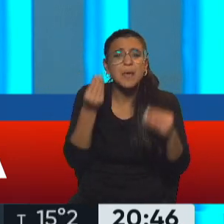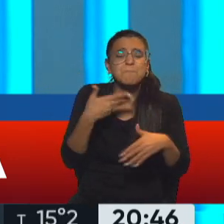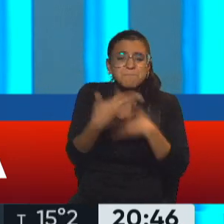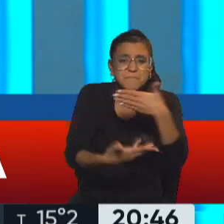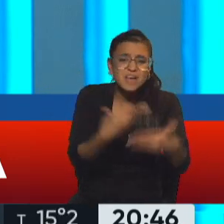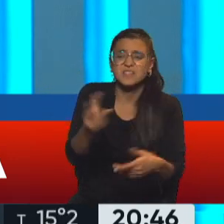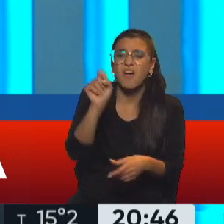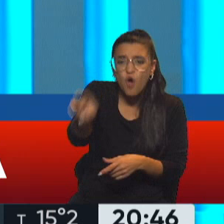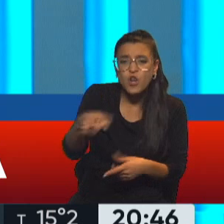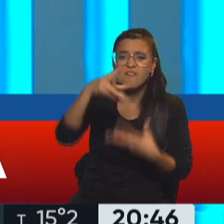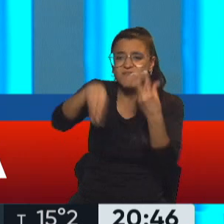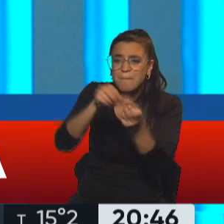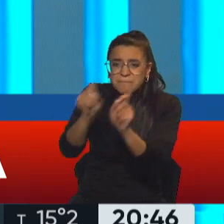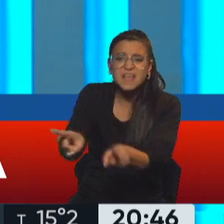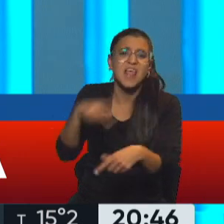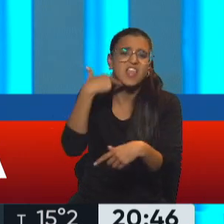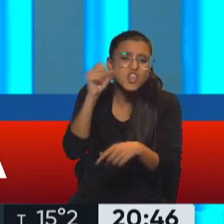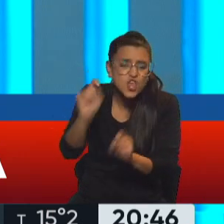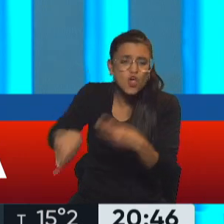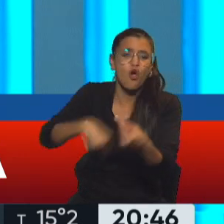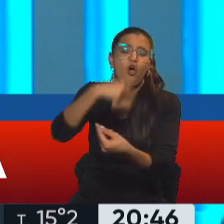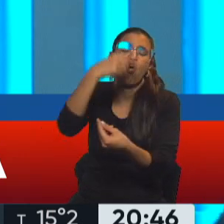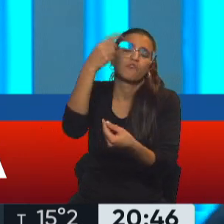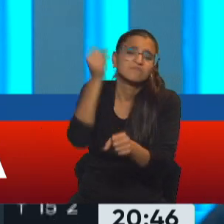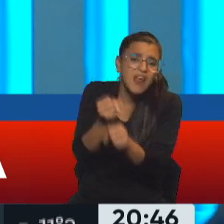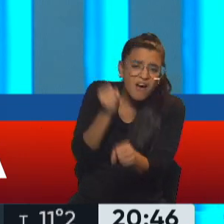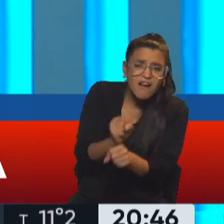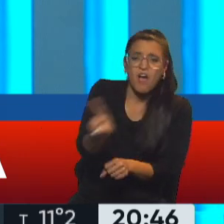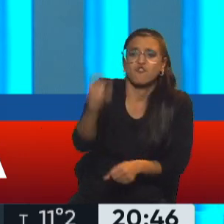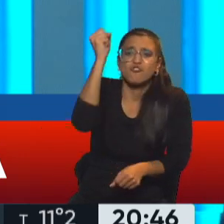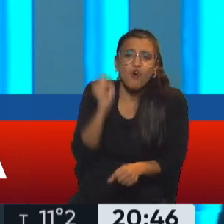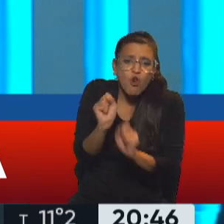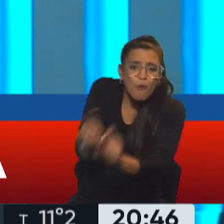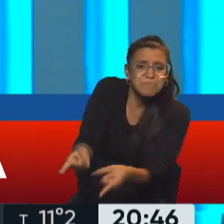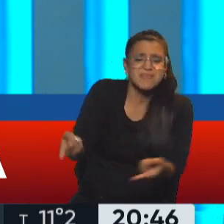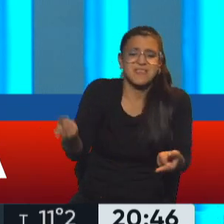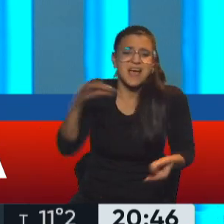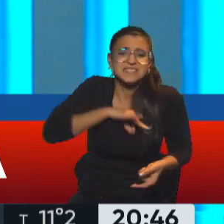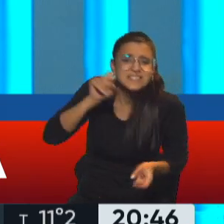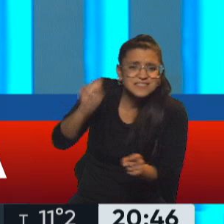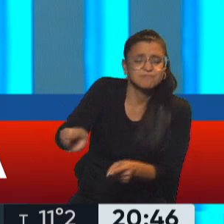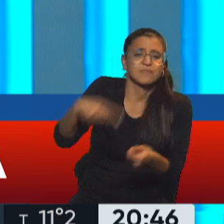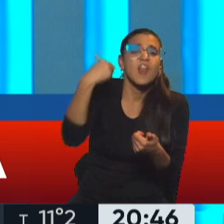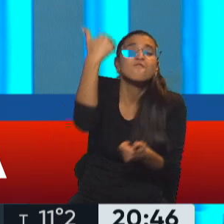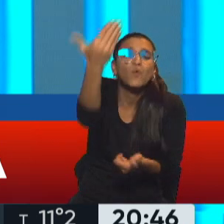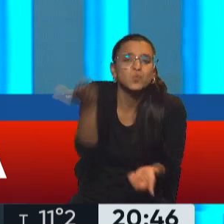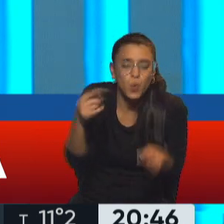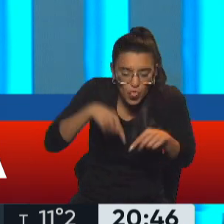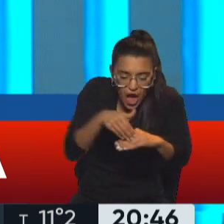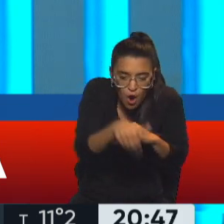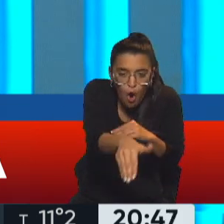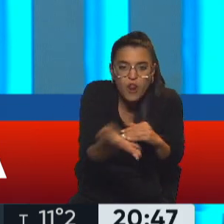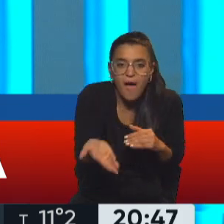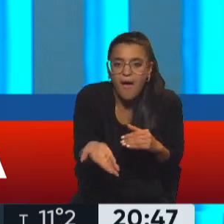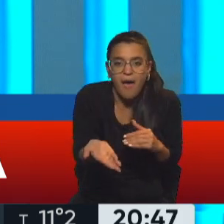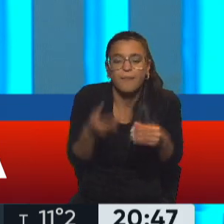él, su familia, sus hijos, su trabajo, su economía, su salario. En el futuro, de ahora en más,